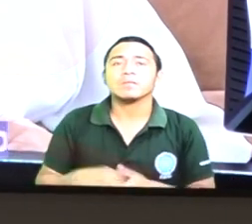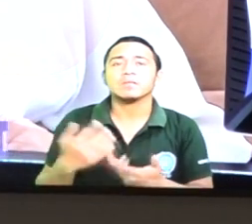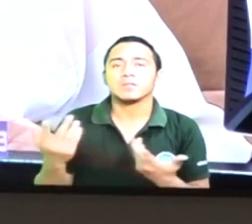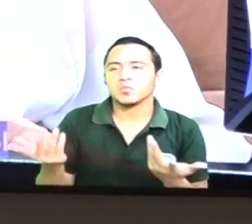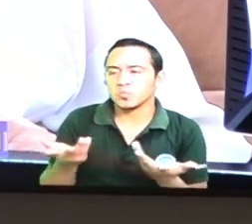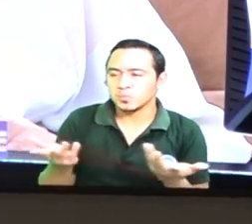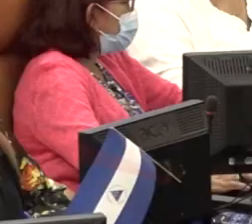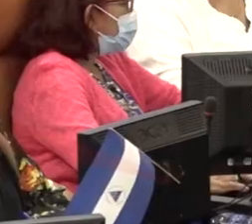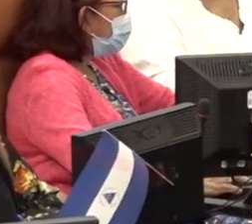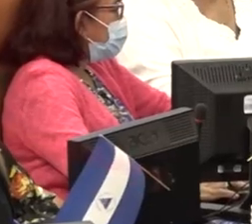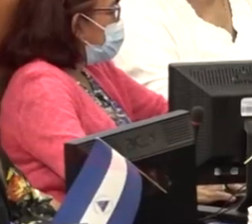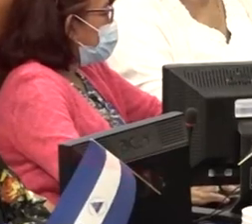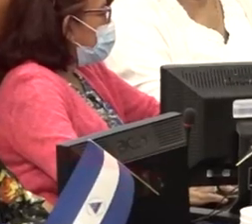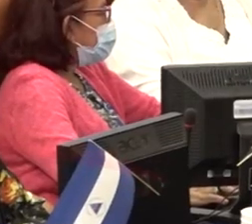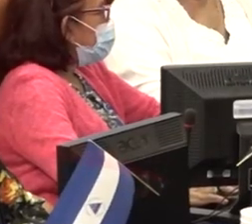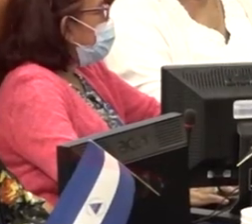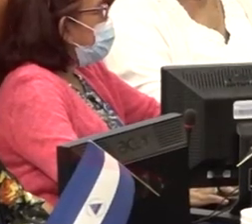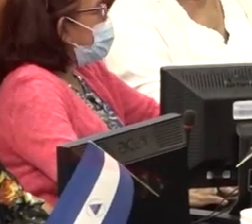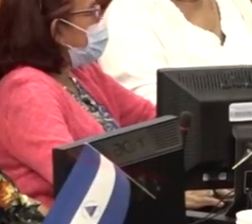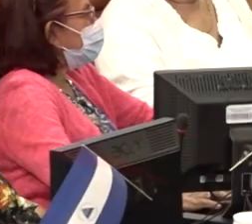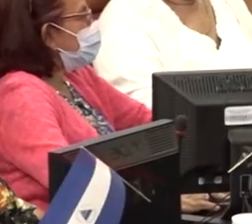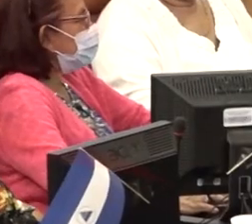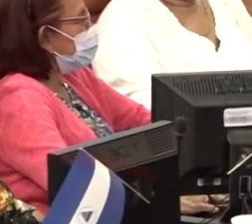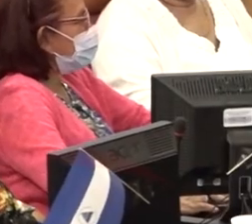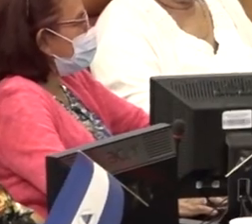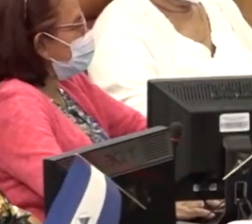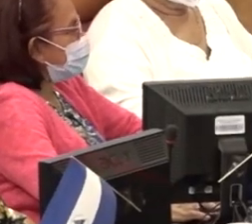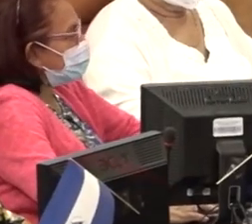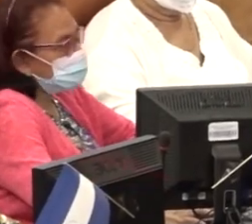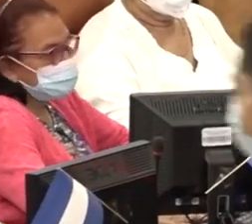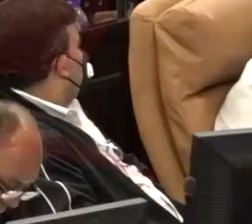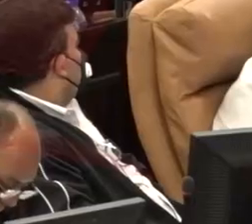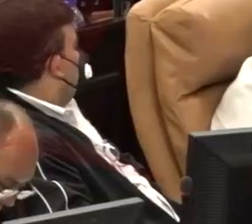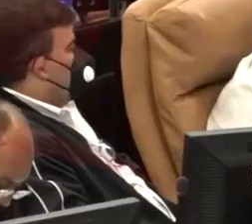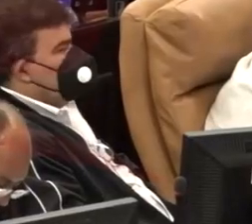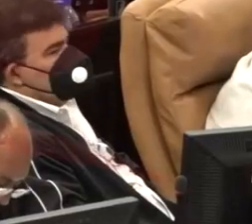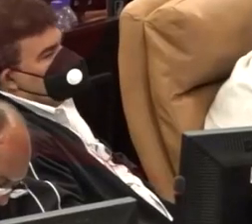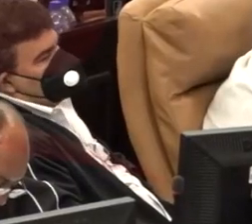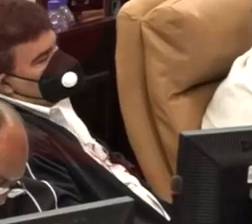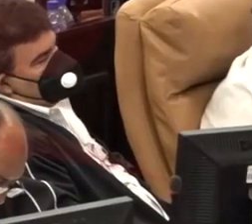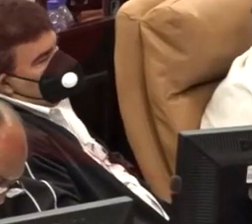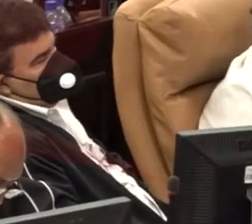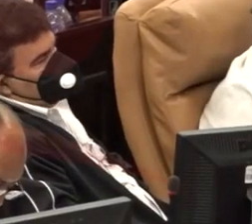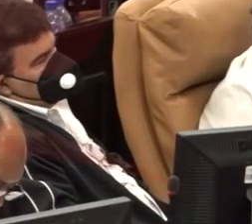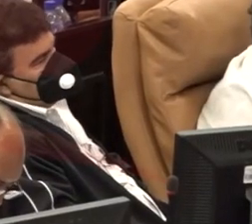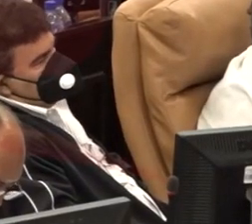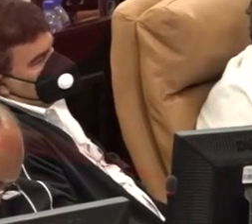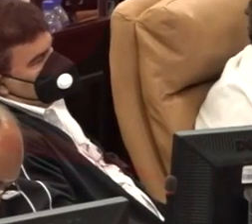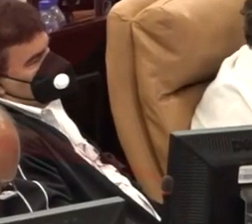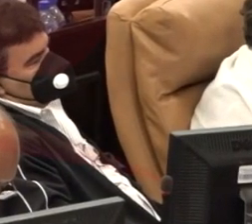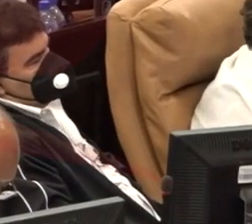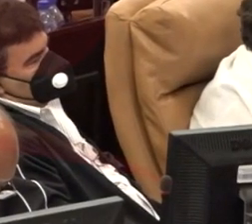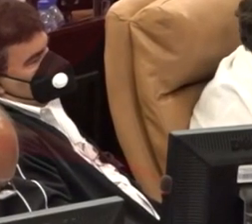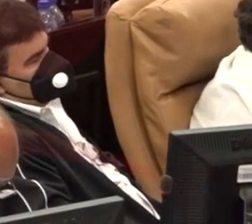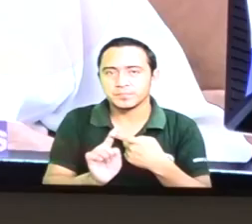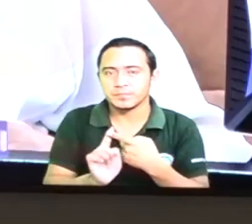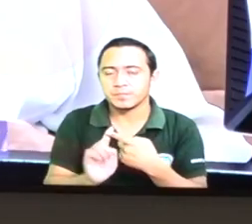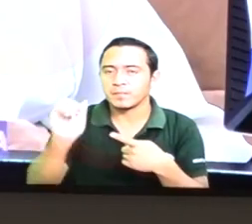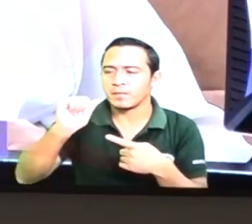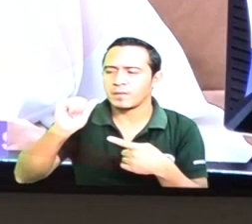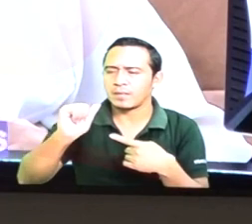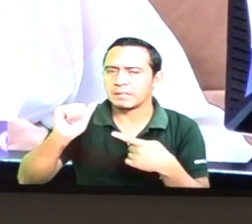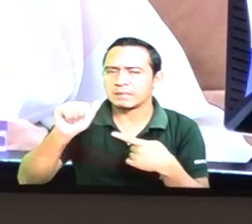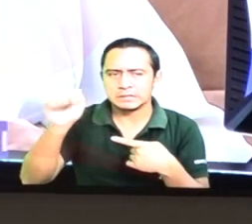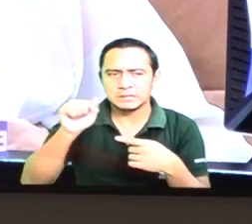provienen de tecnologías de la información y de las comunicaciones, tales como los actos que